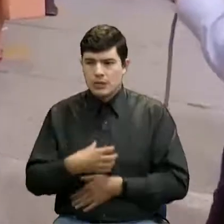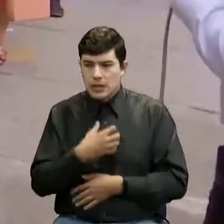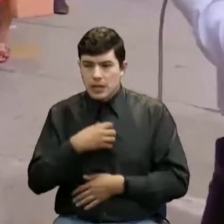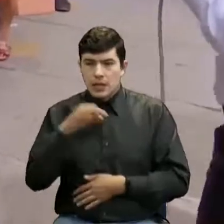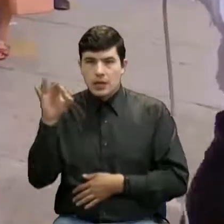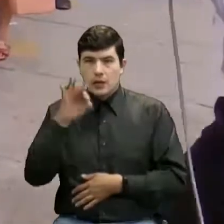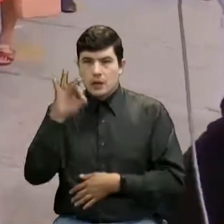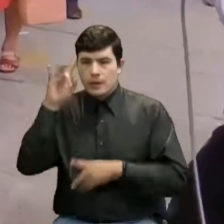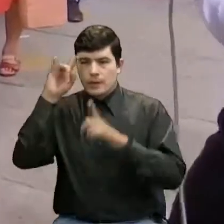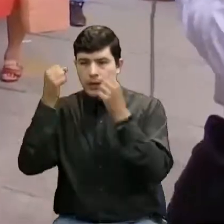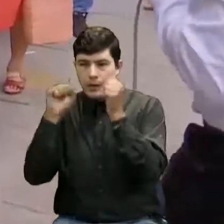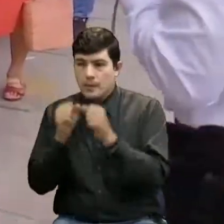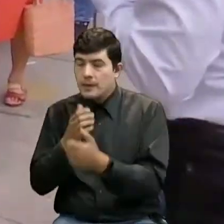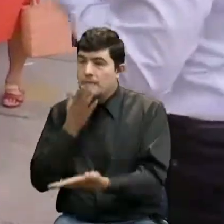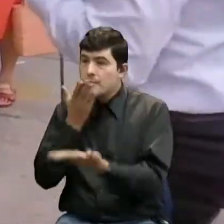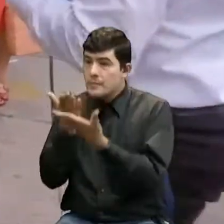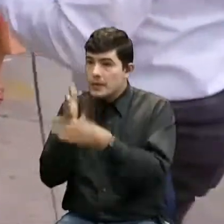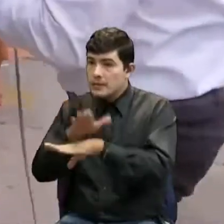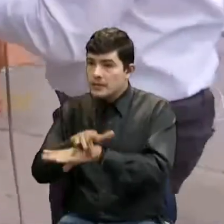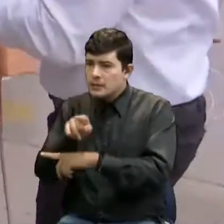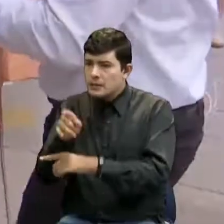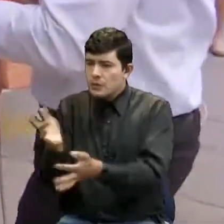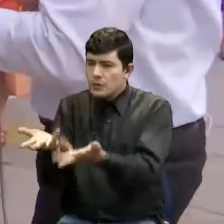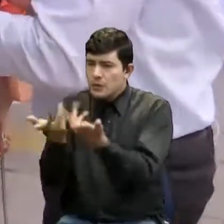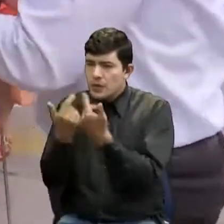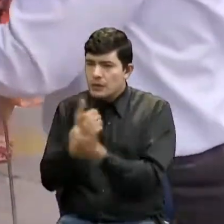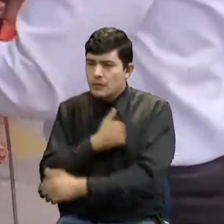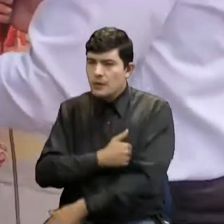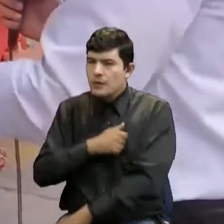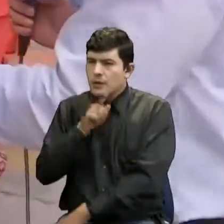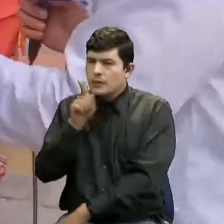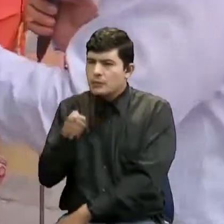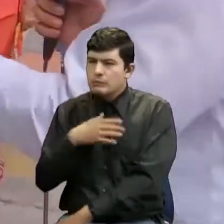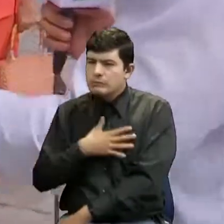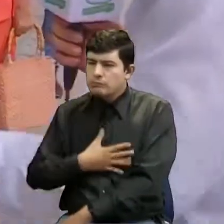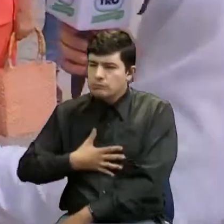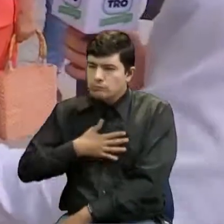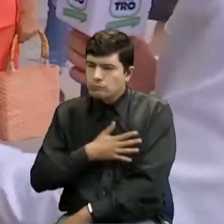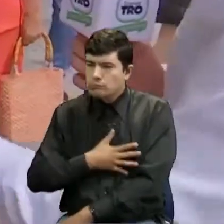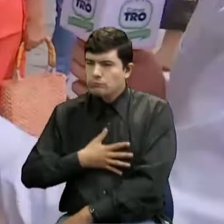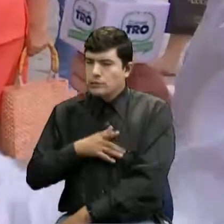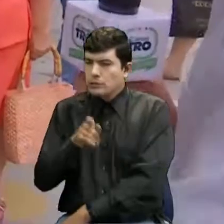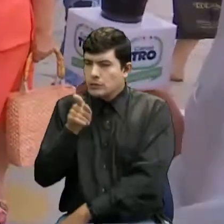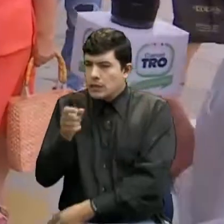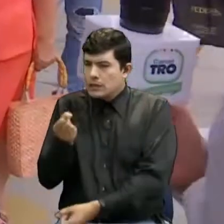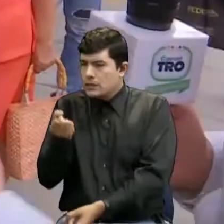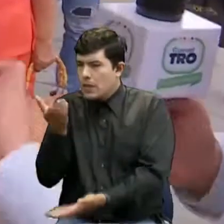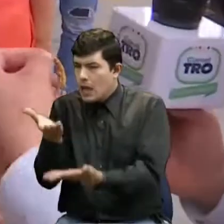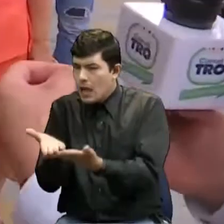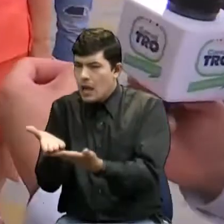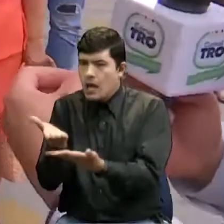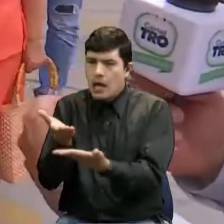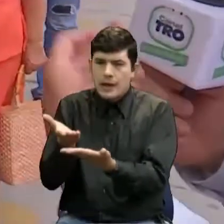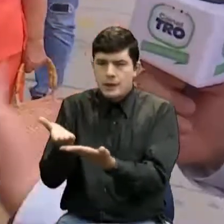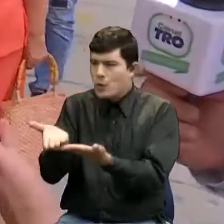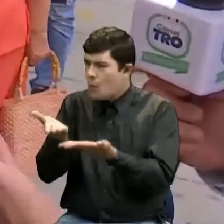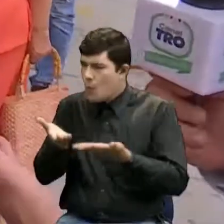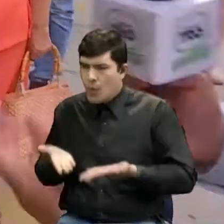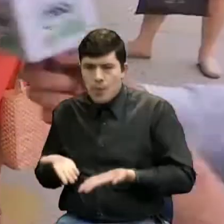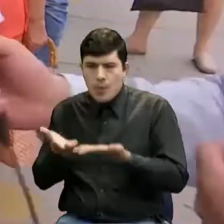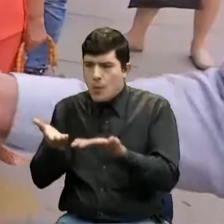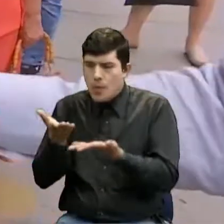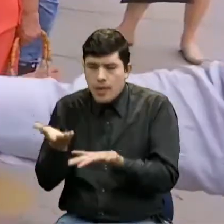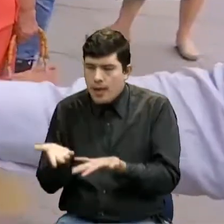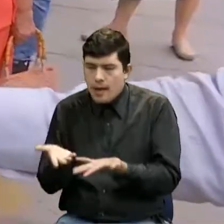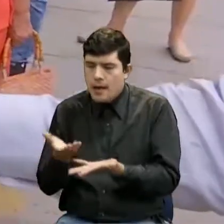preocupaciones muy buenas tardes cuéntenos cuál es su incomodidad le entregan medicamentos no le entregan medicamentos cuáles son